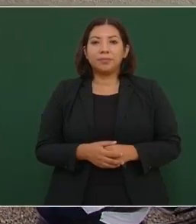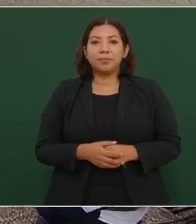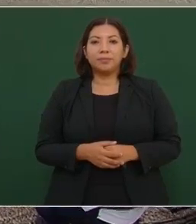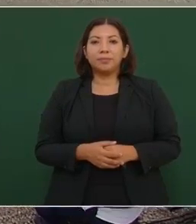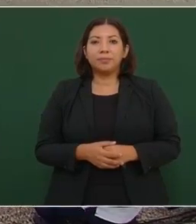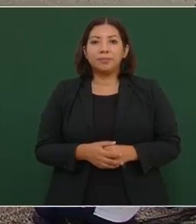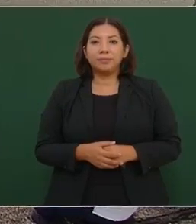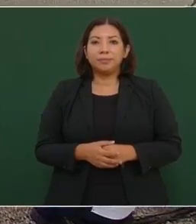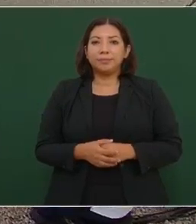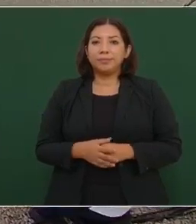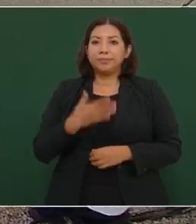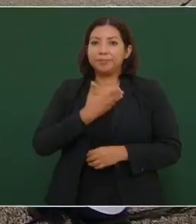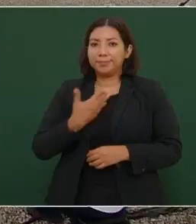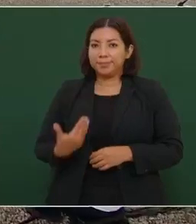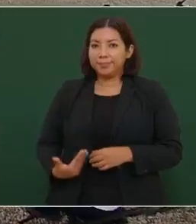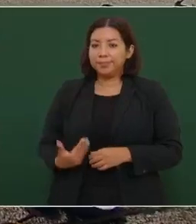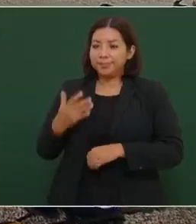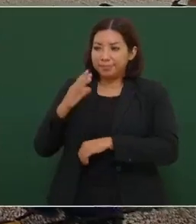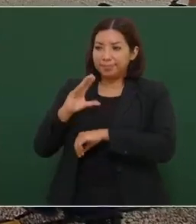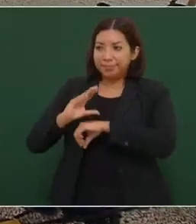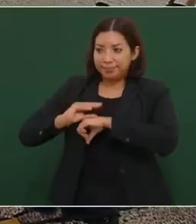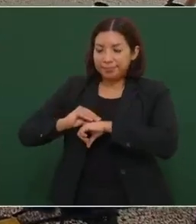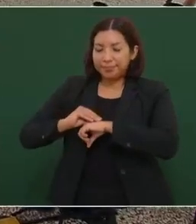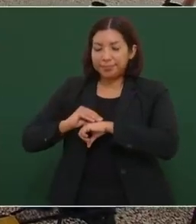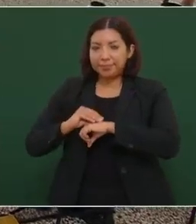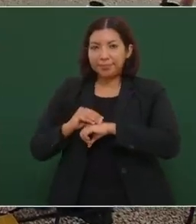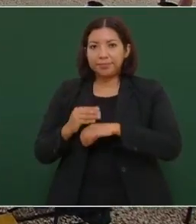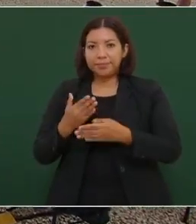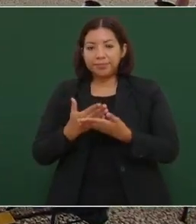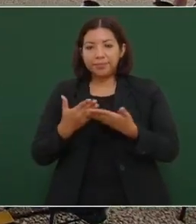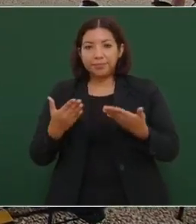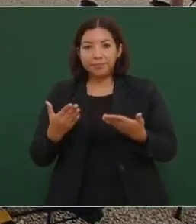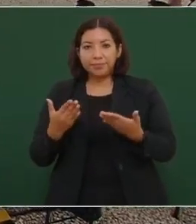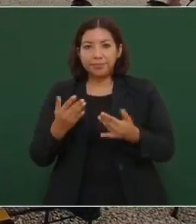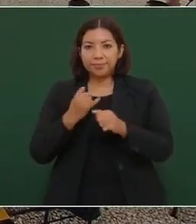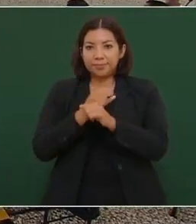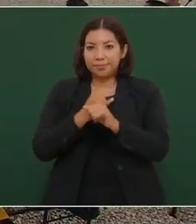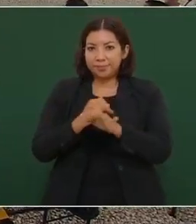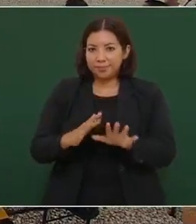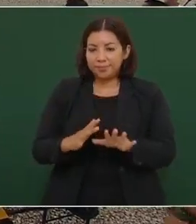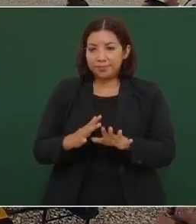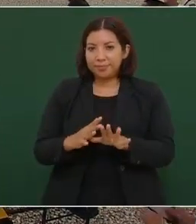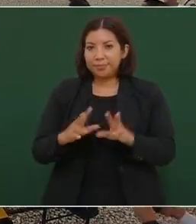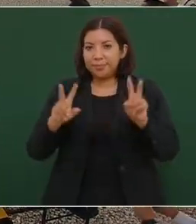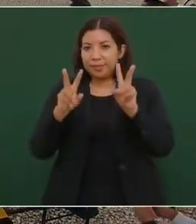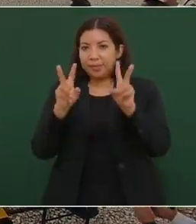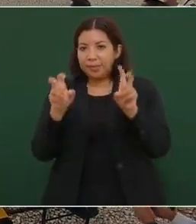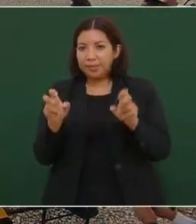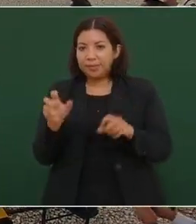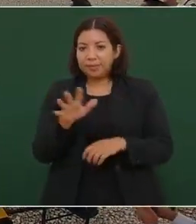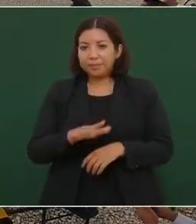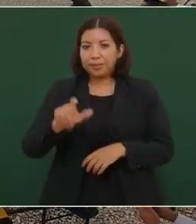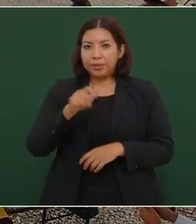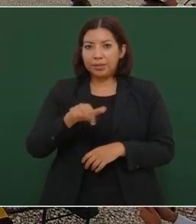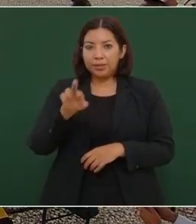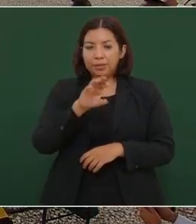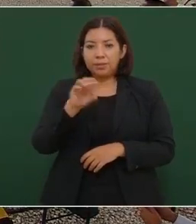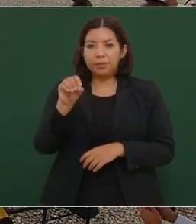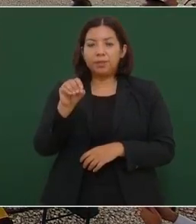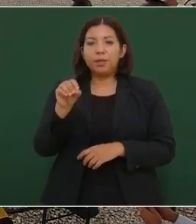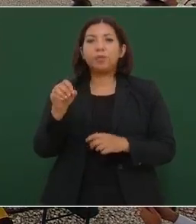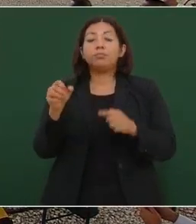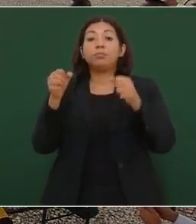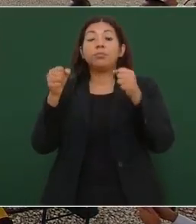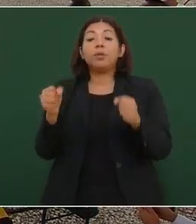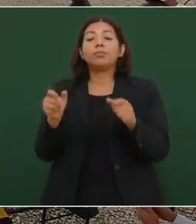Con permiso, señor presidente, vamos a informar sobre la situación de seguridad aquí en el estado de Quintana Roo. Adelante,